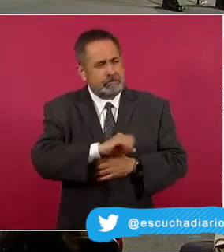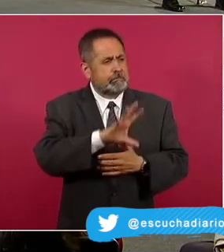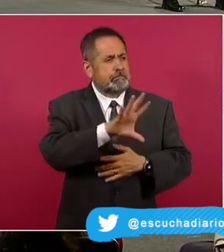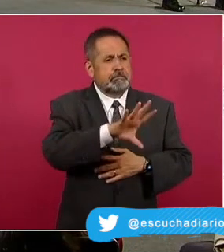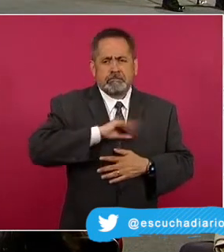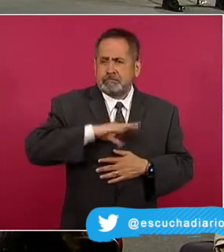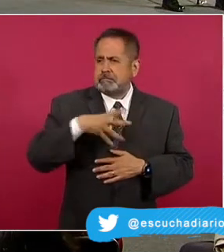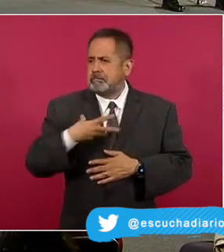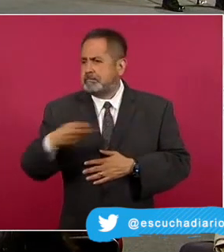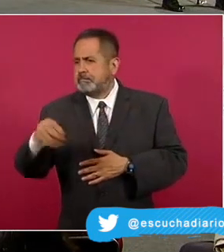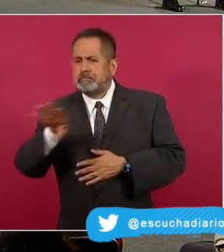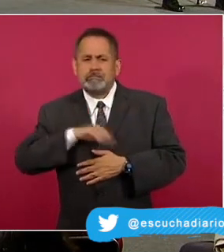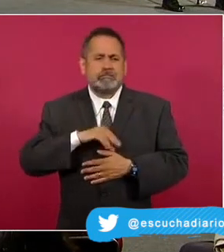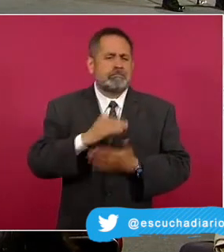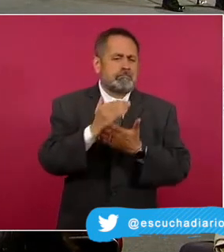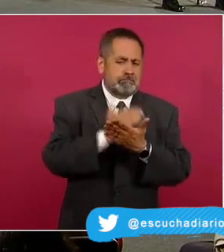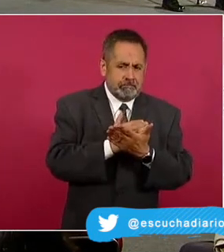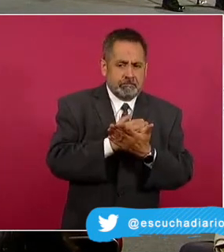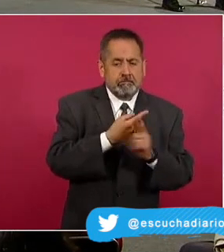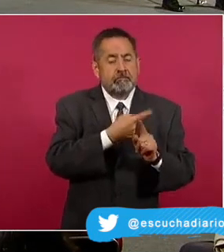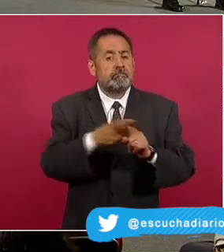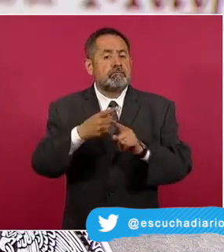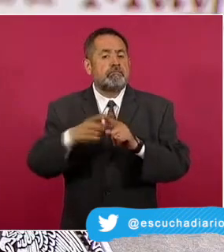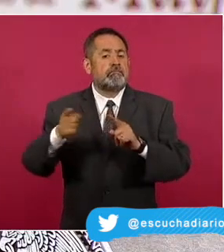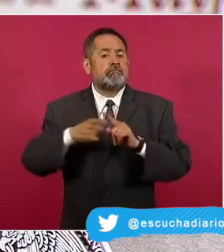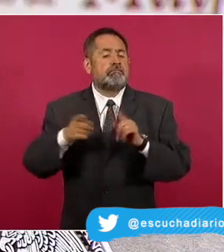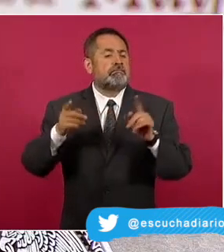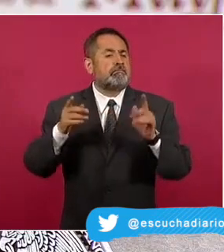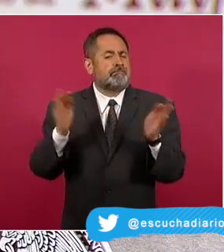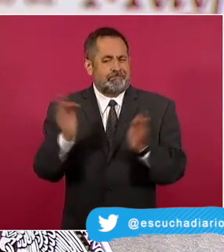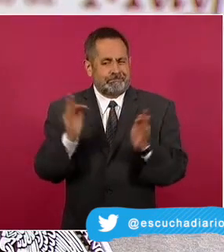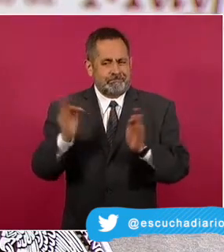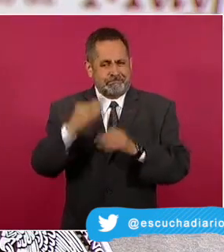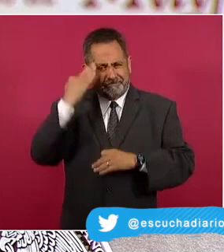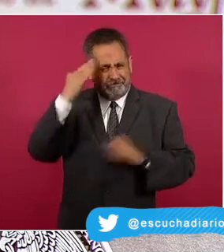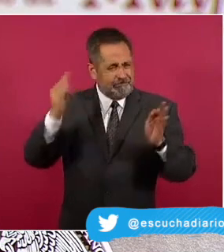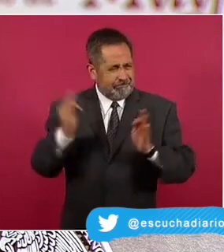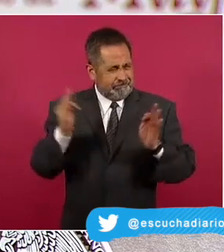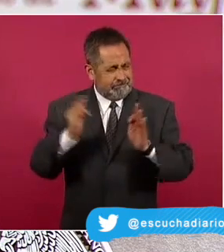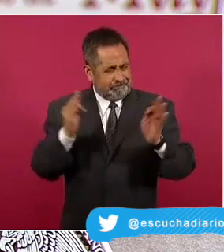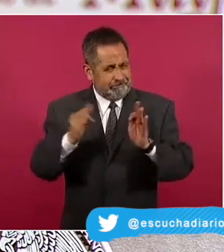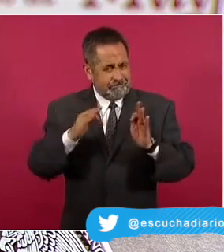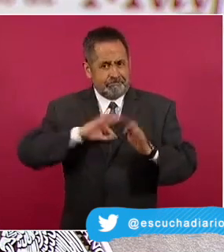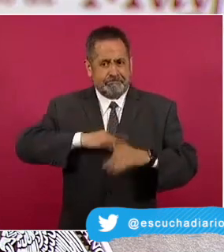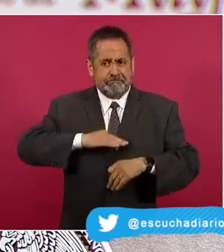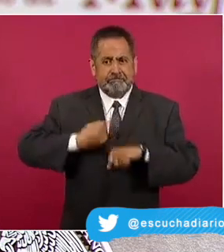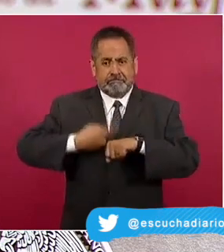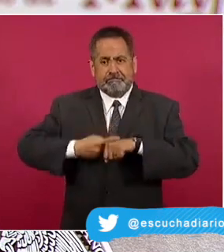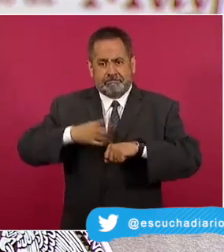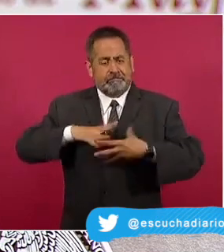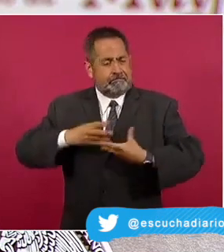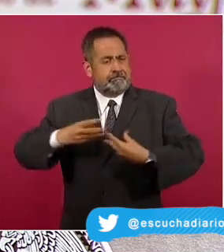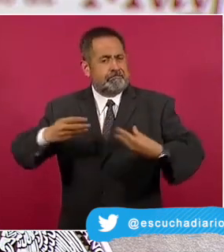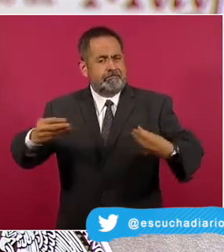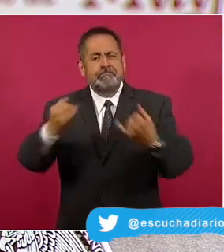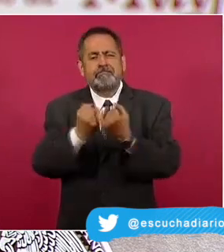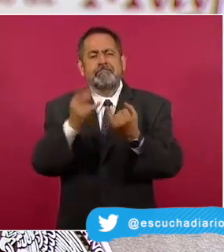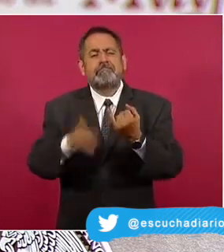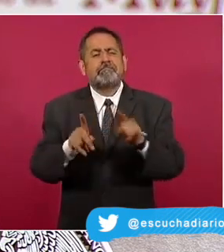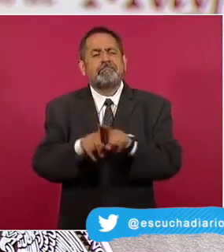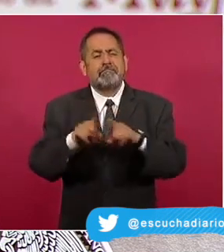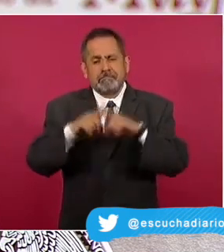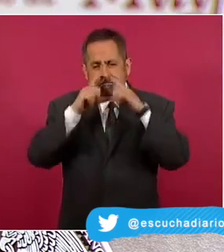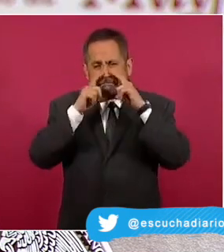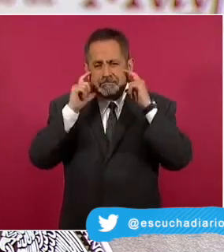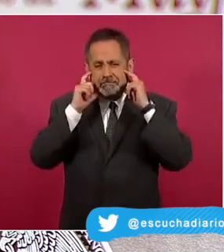con respirador mecánico, lo que quiere decir que este indicador se mantiene desde hace más de una semana. En cuanto a la vacunación en